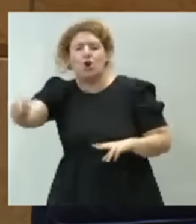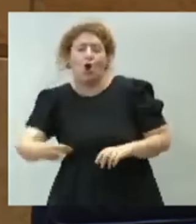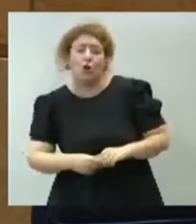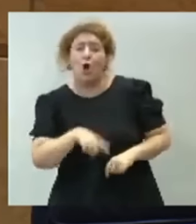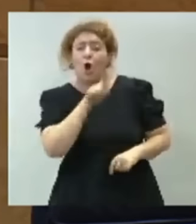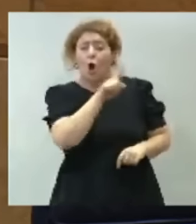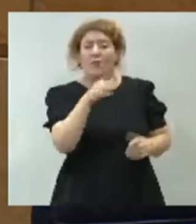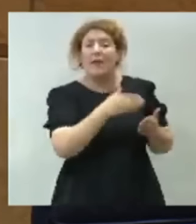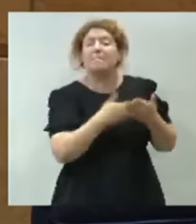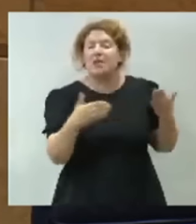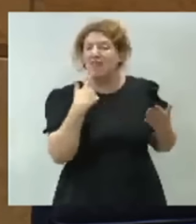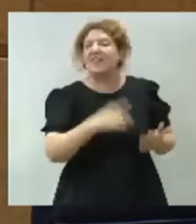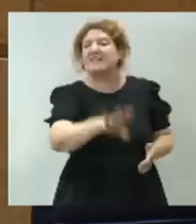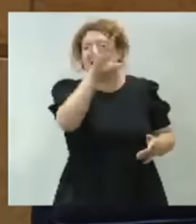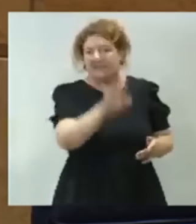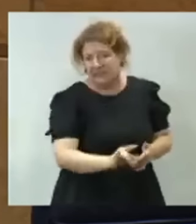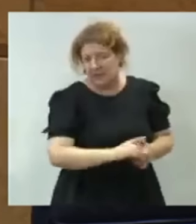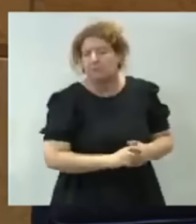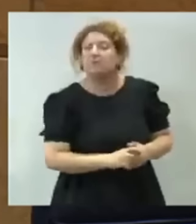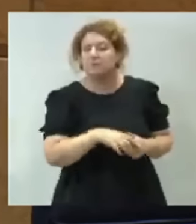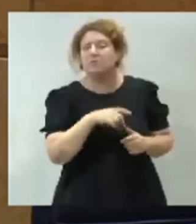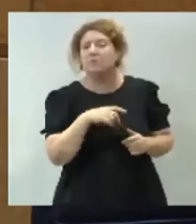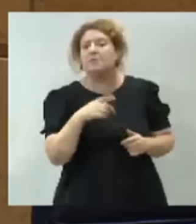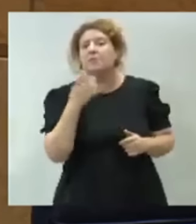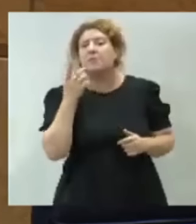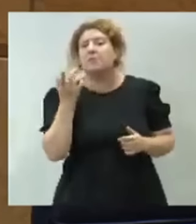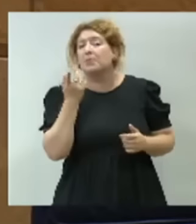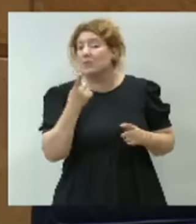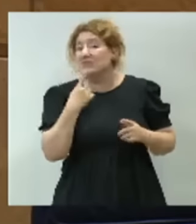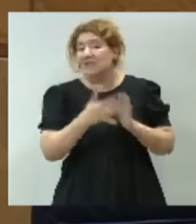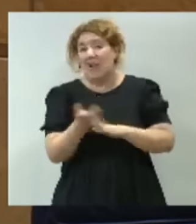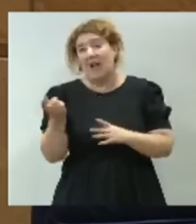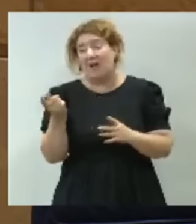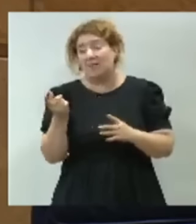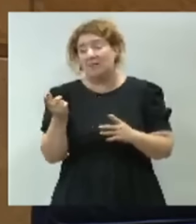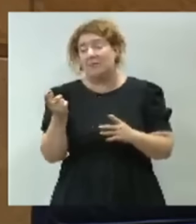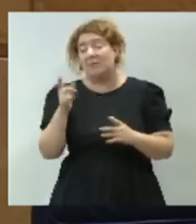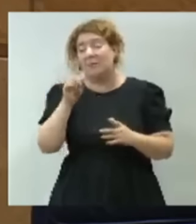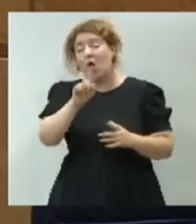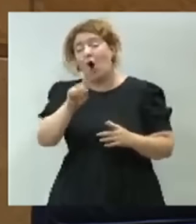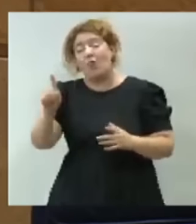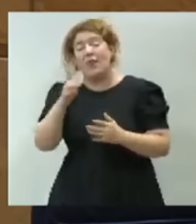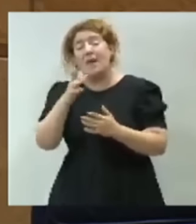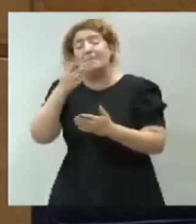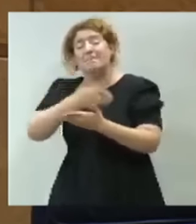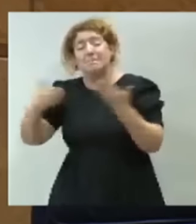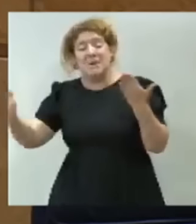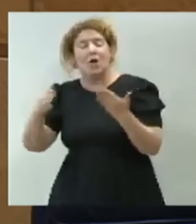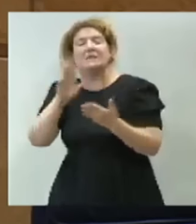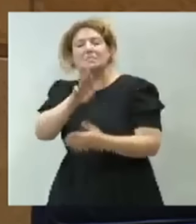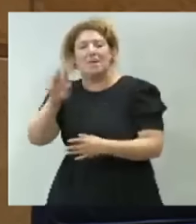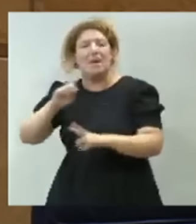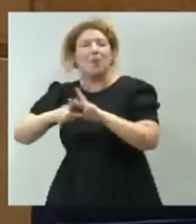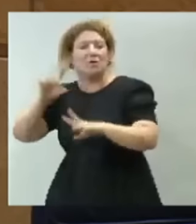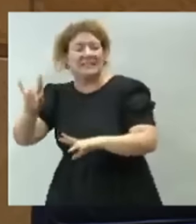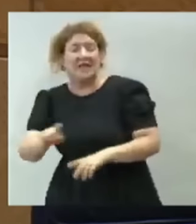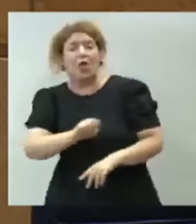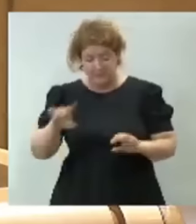de españoles dijeron sí al Partido Popular y a Vox. 1,5 millones más de españoles que quisieron que este gobierno hoy ejerza